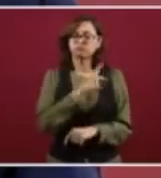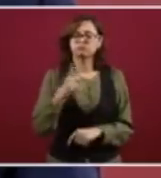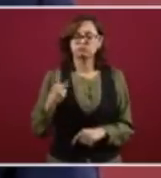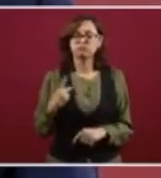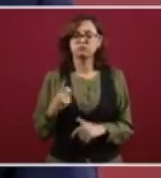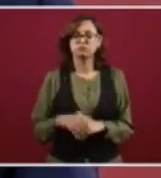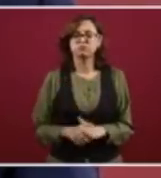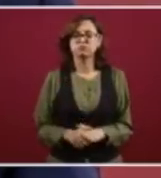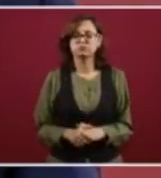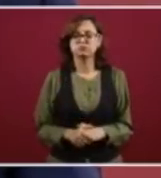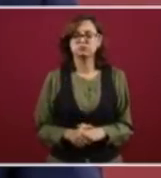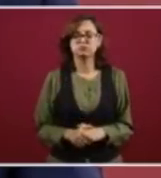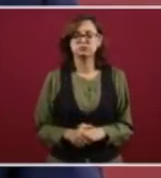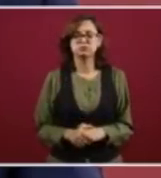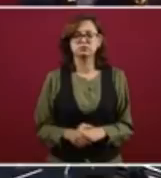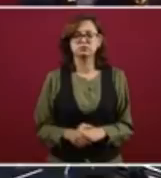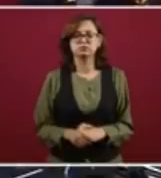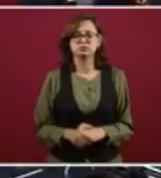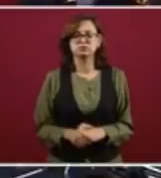sin